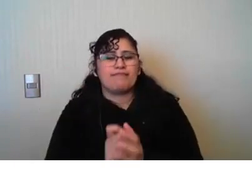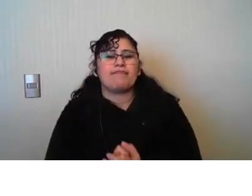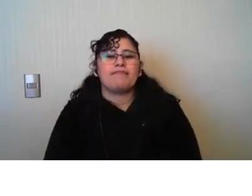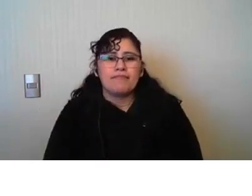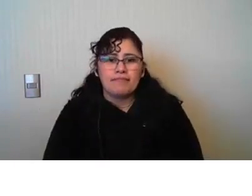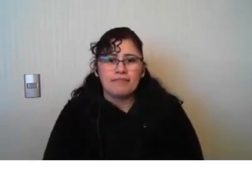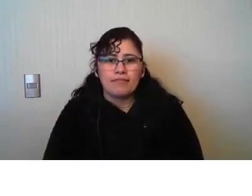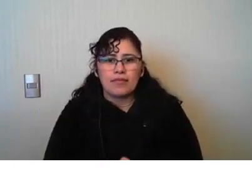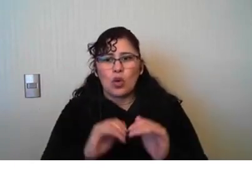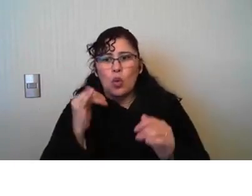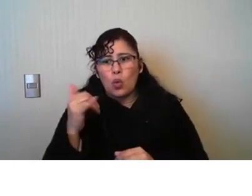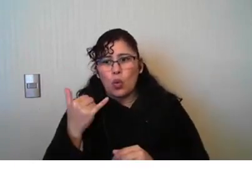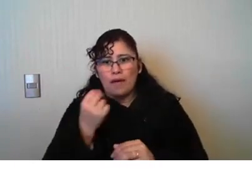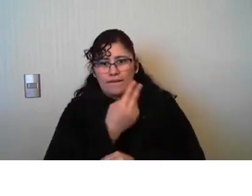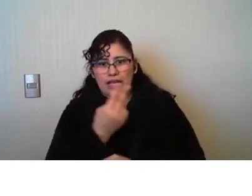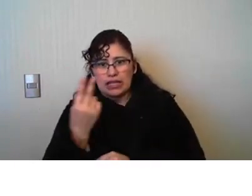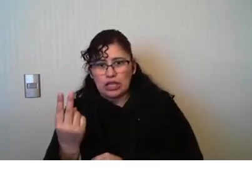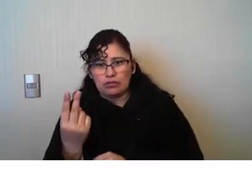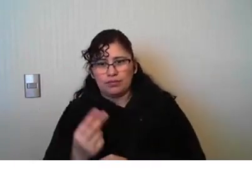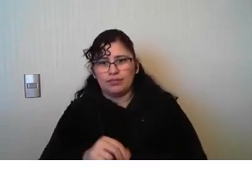jueves 22, 8:15,